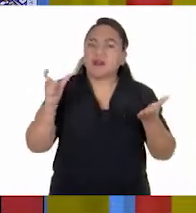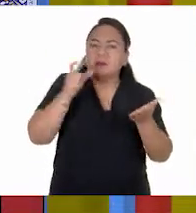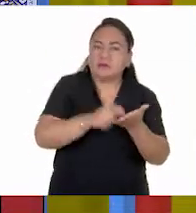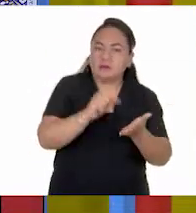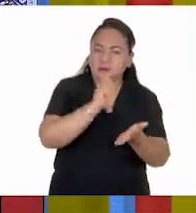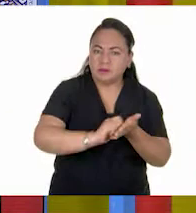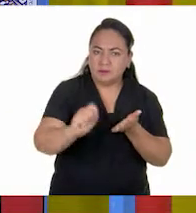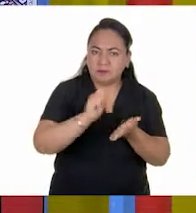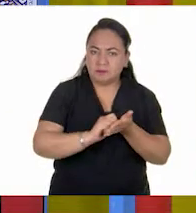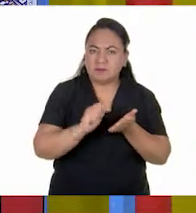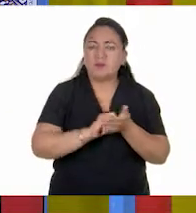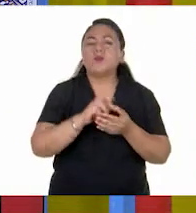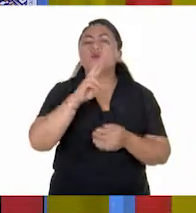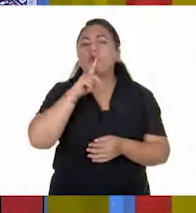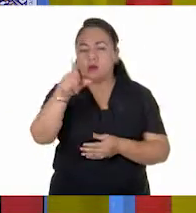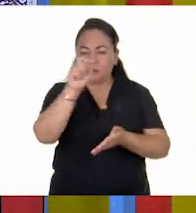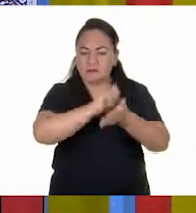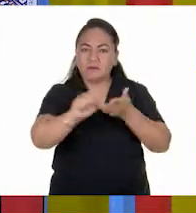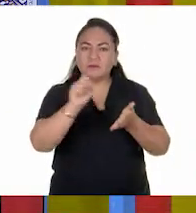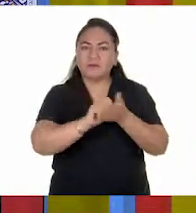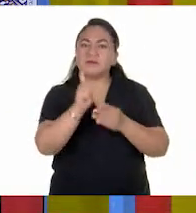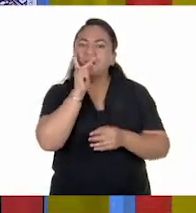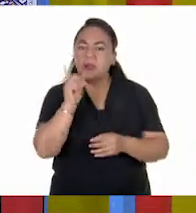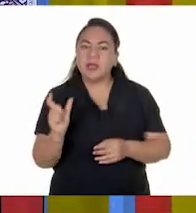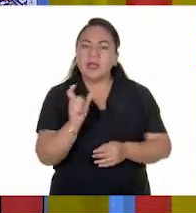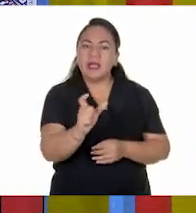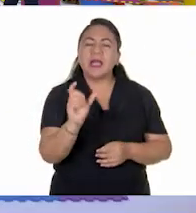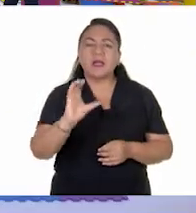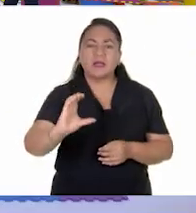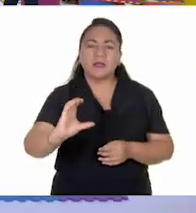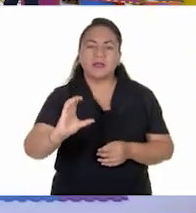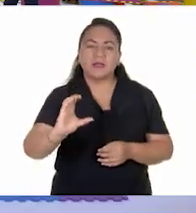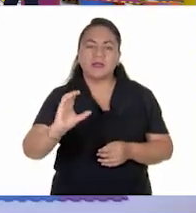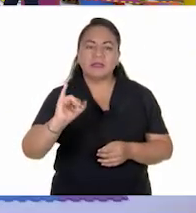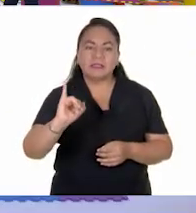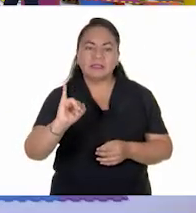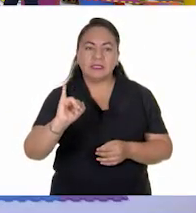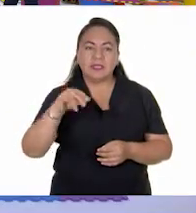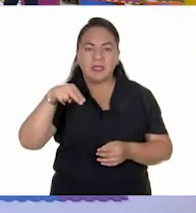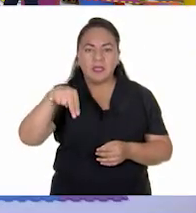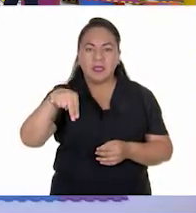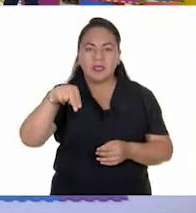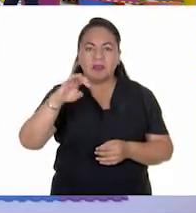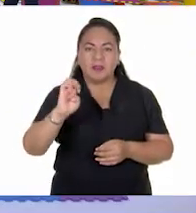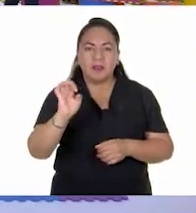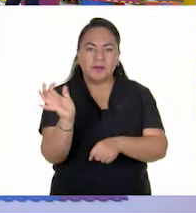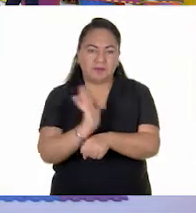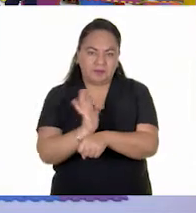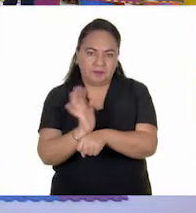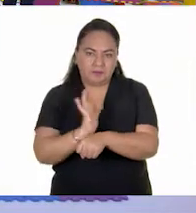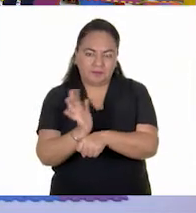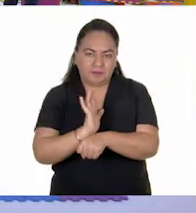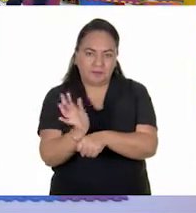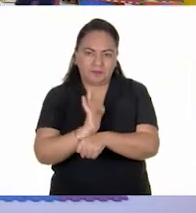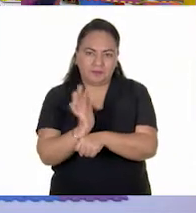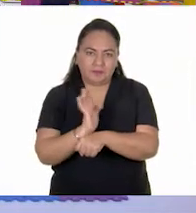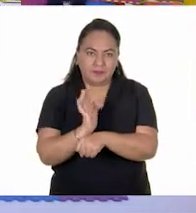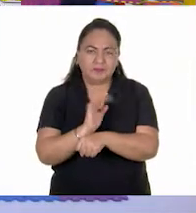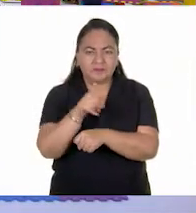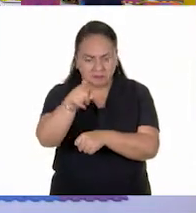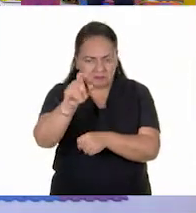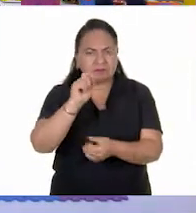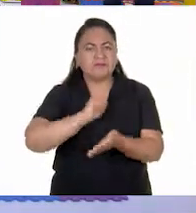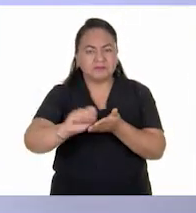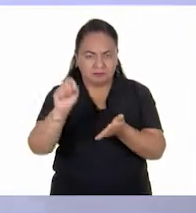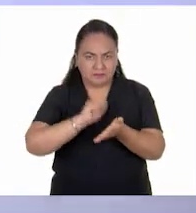si ustedes escriben la palabra cine? Ya hicieron un dibujo y pueden poner la palabra cine.